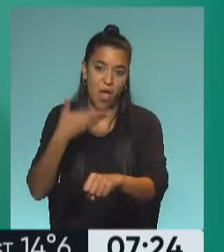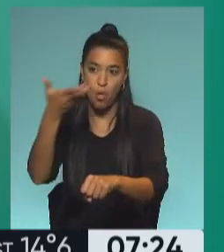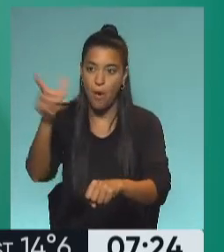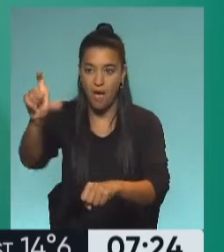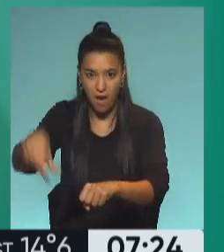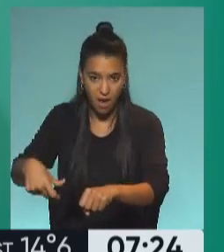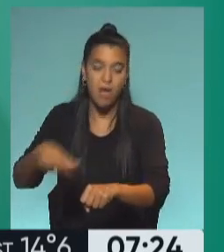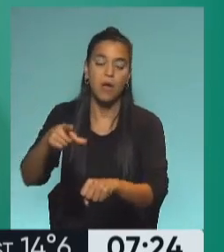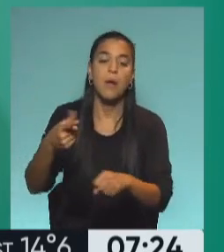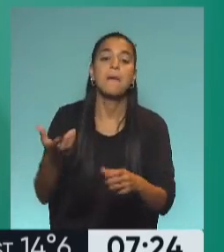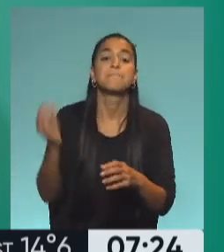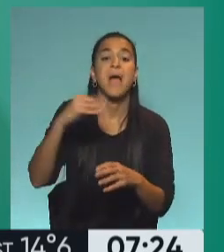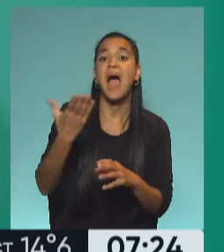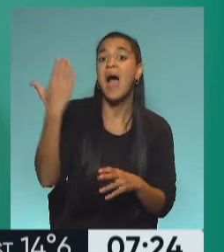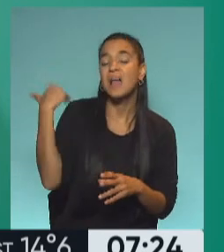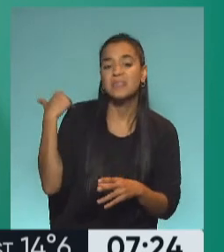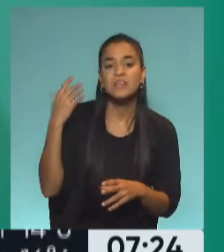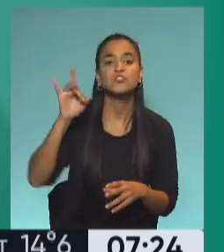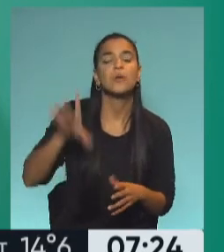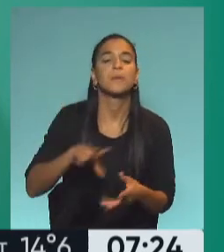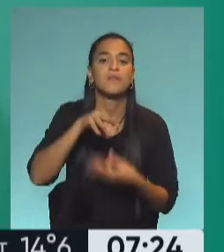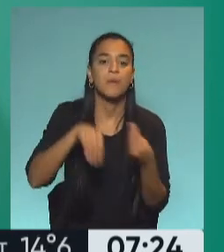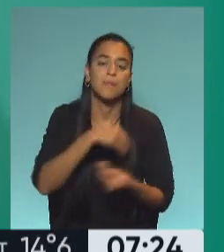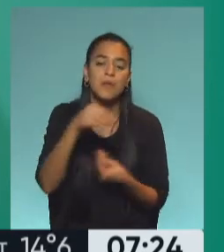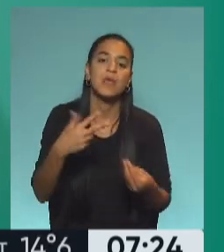y se amplió porque antes era para familias